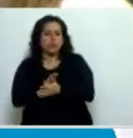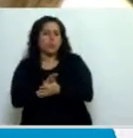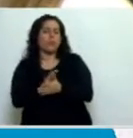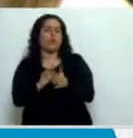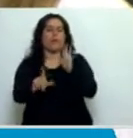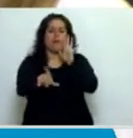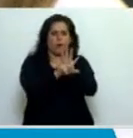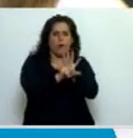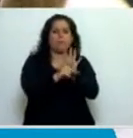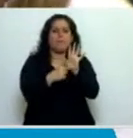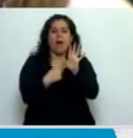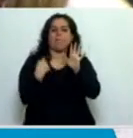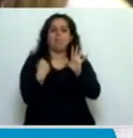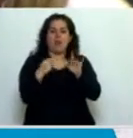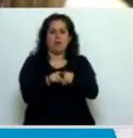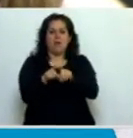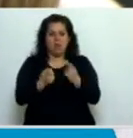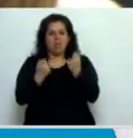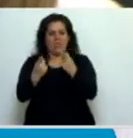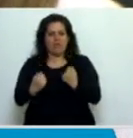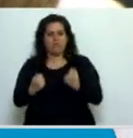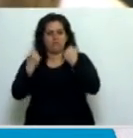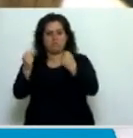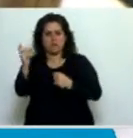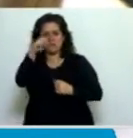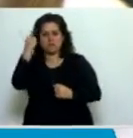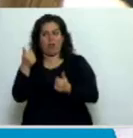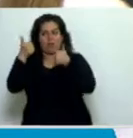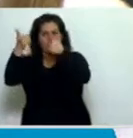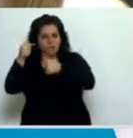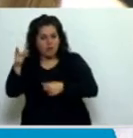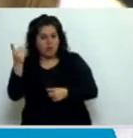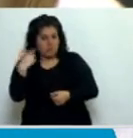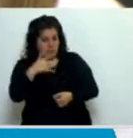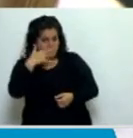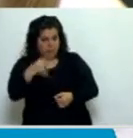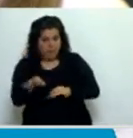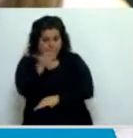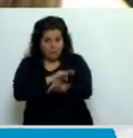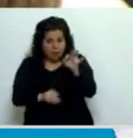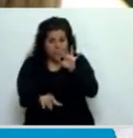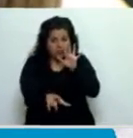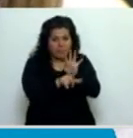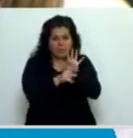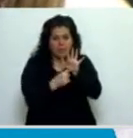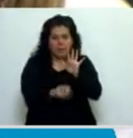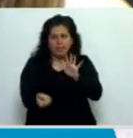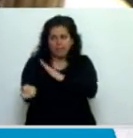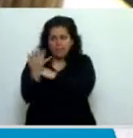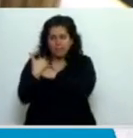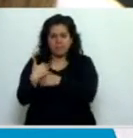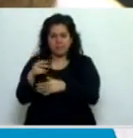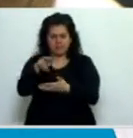esta norma serviría para fortalecer el papel del Estado, nada de eso es lo que surge del proyecto que envía el Poder